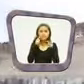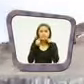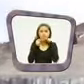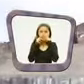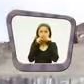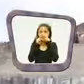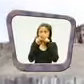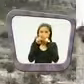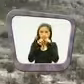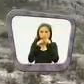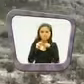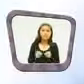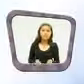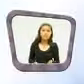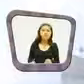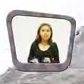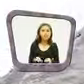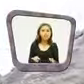noticias.